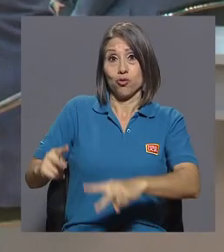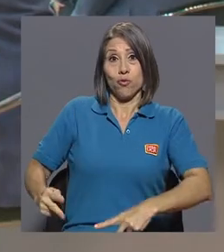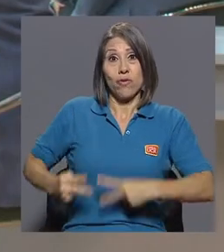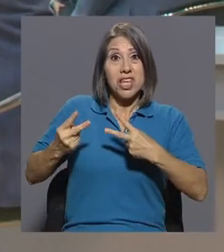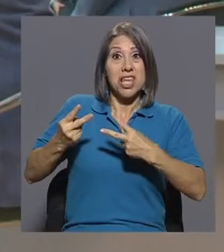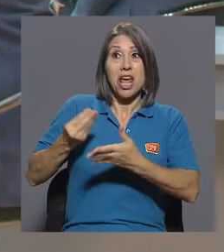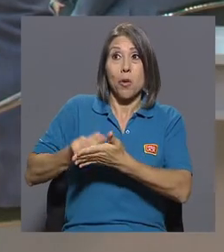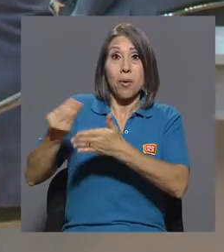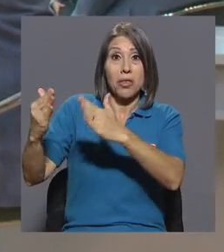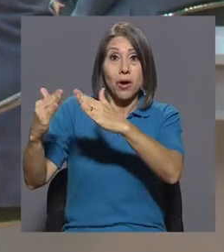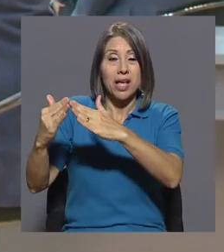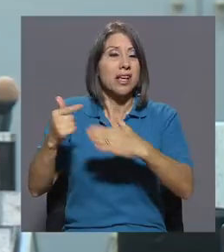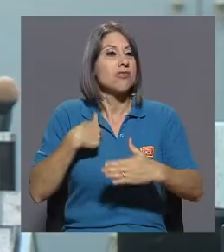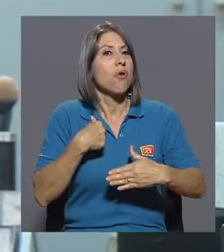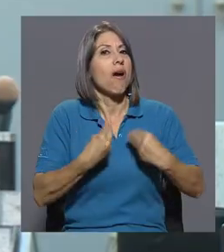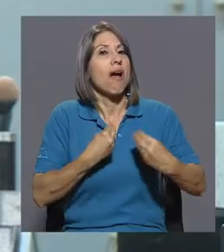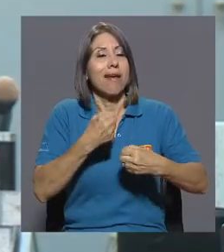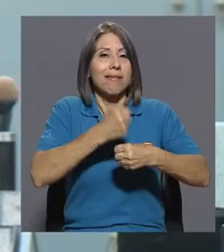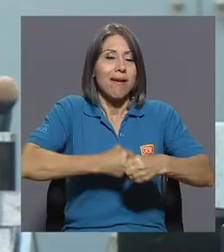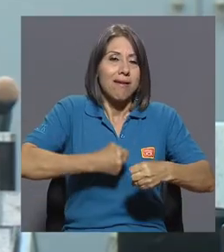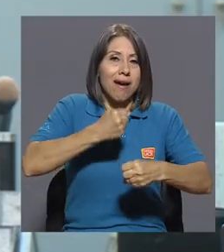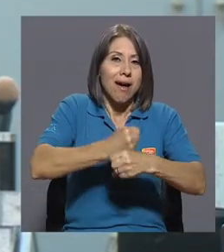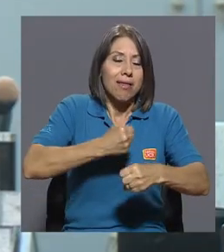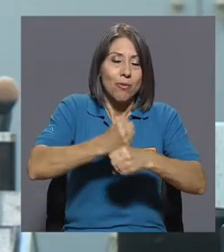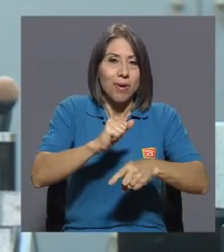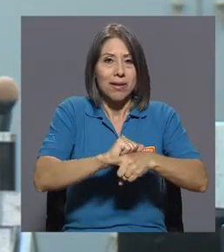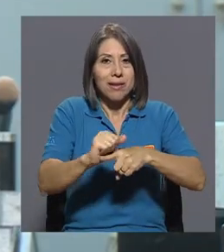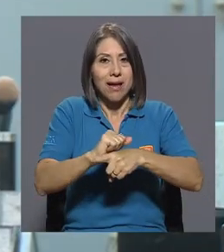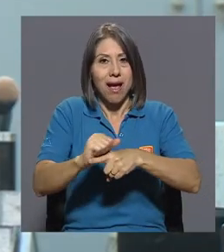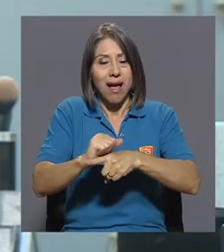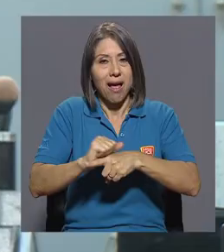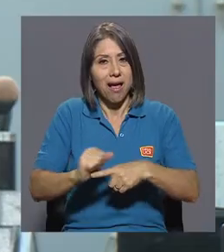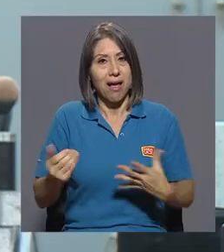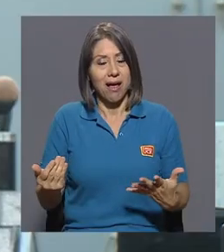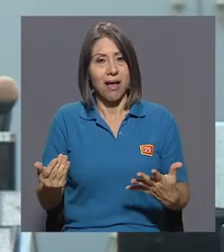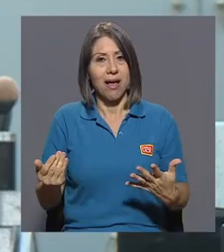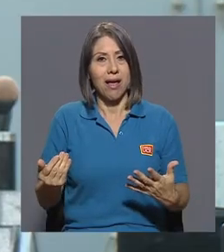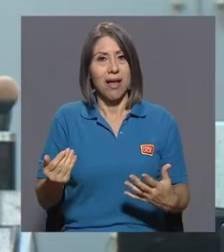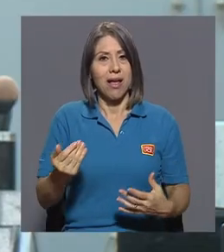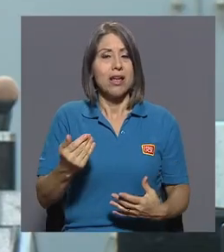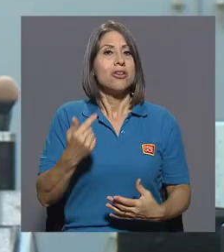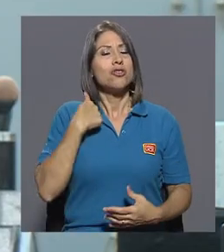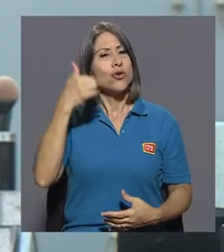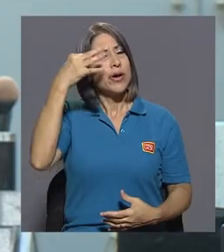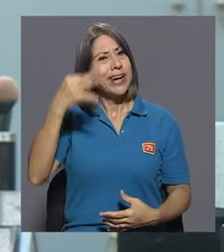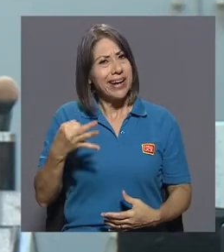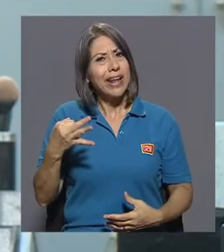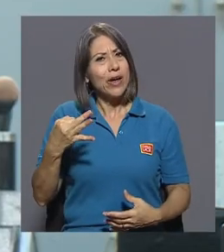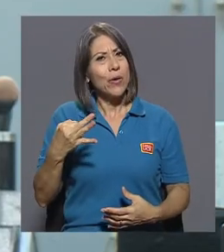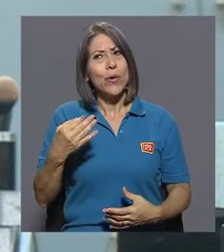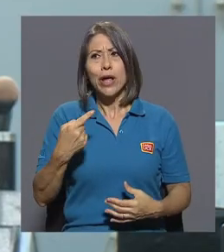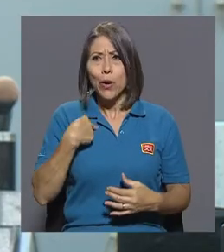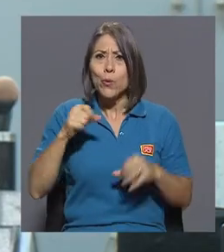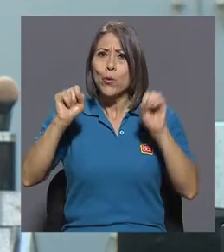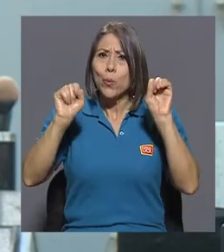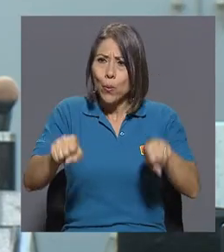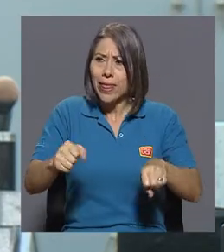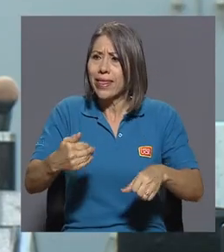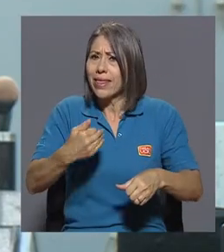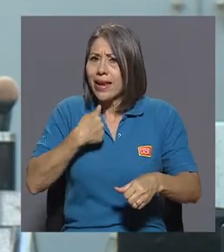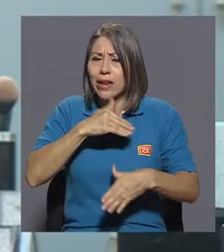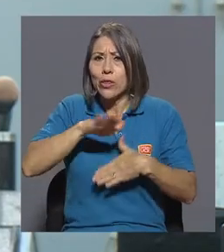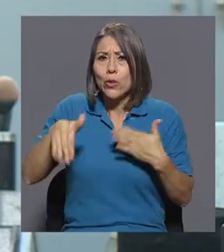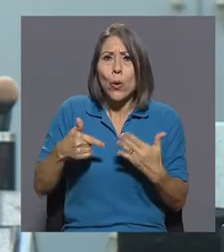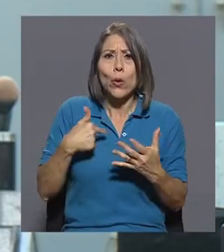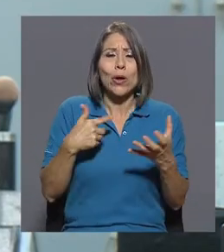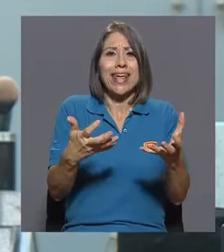estaba trabajando y practicando. Entonces, yo creo que en una vida uno puede tener todo lo que uno quiere, pero no al mismo